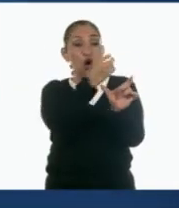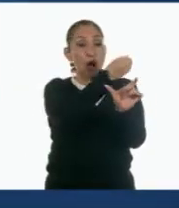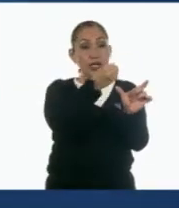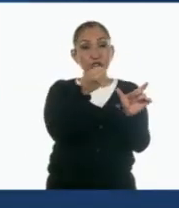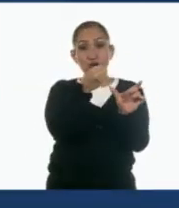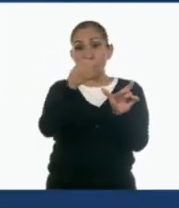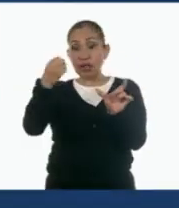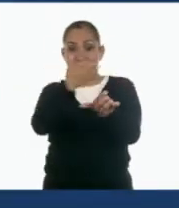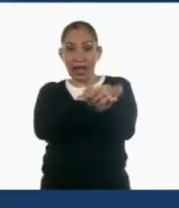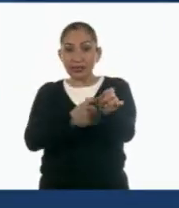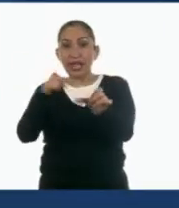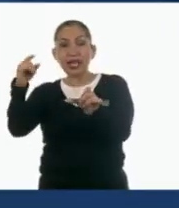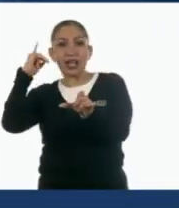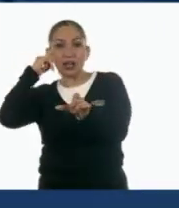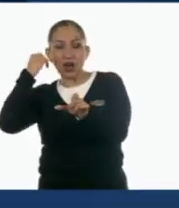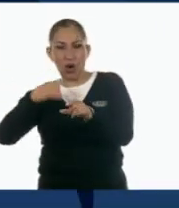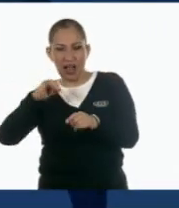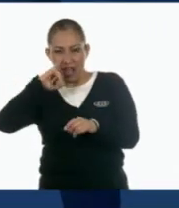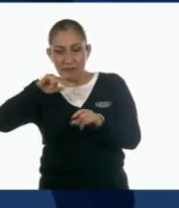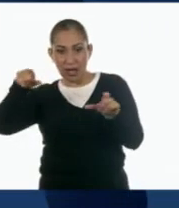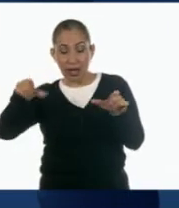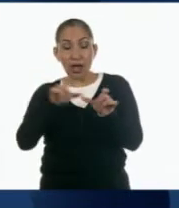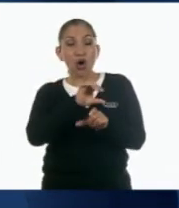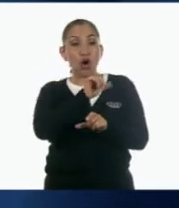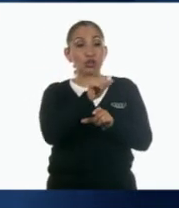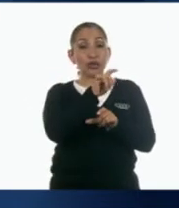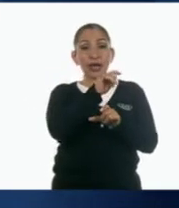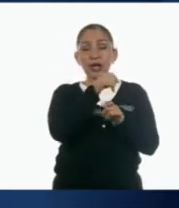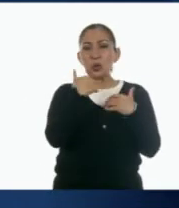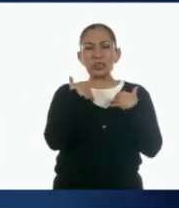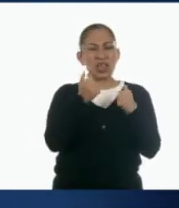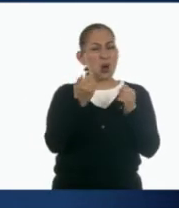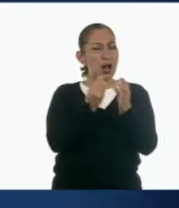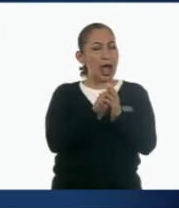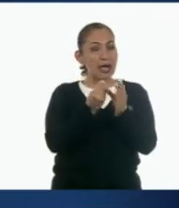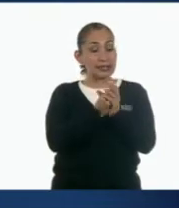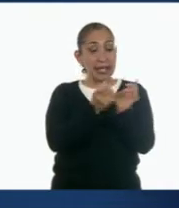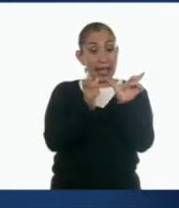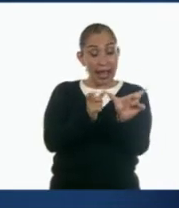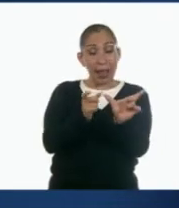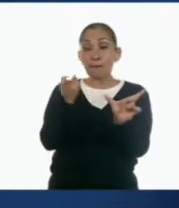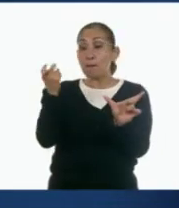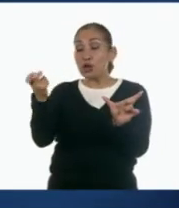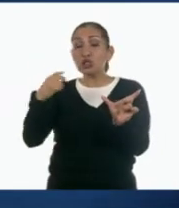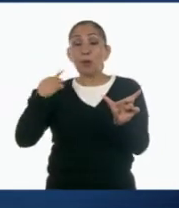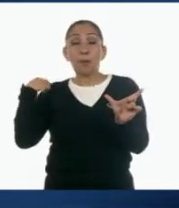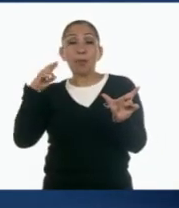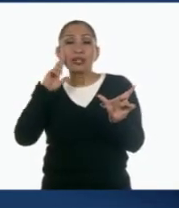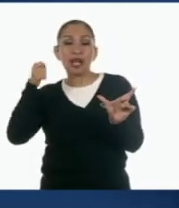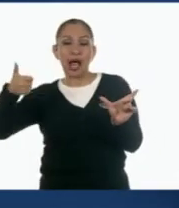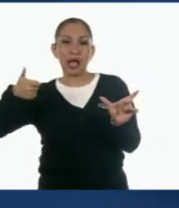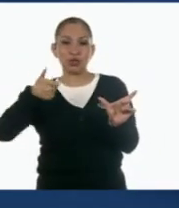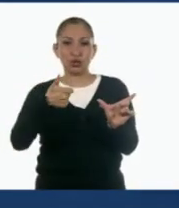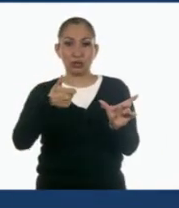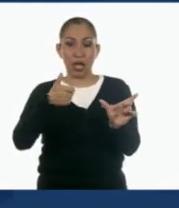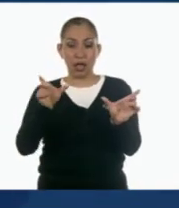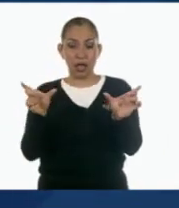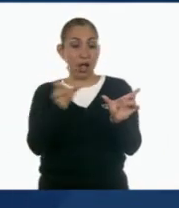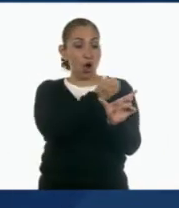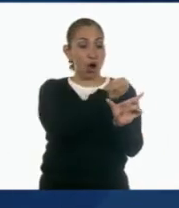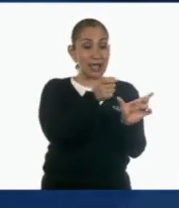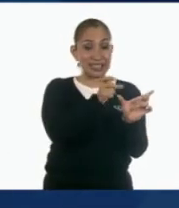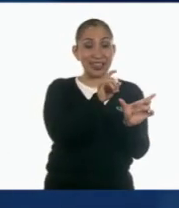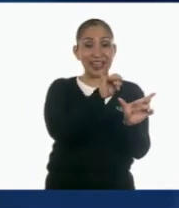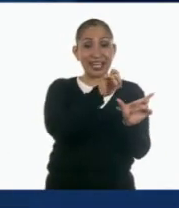oraciones. El siguiente ejemplo es: Daniel no comprendió la clase, por eso su maestra lo ayudó. Tenemos la